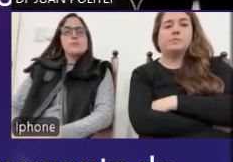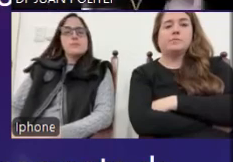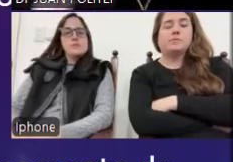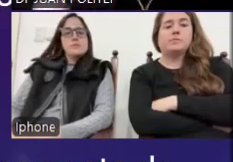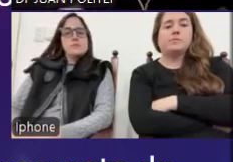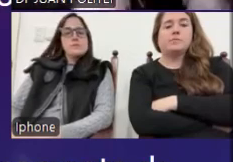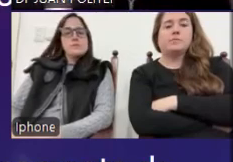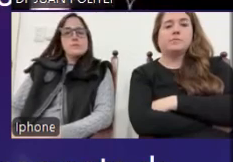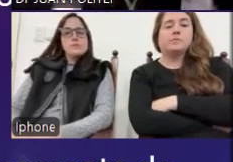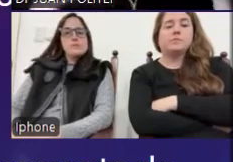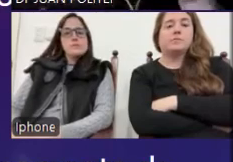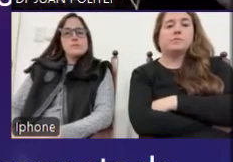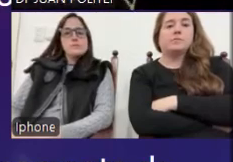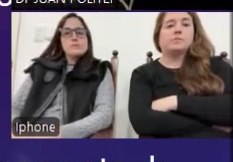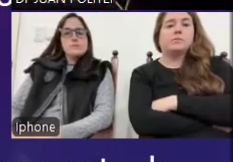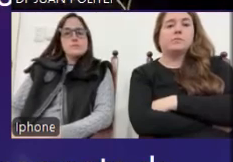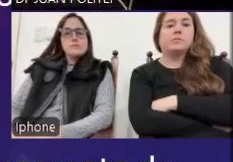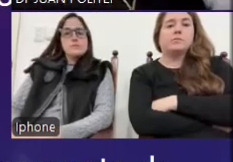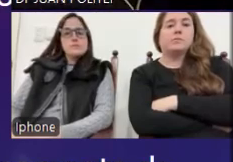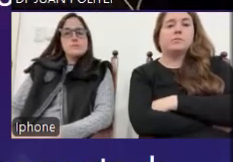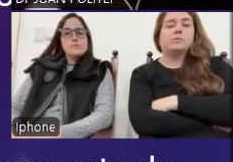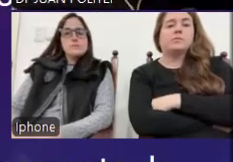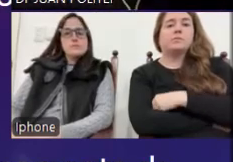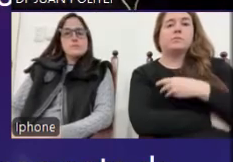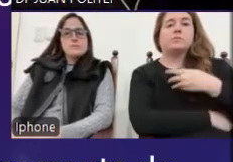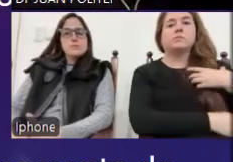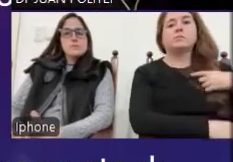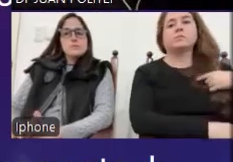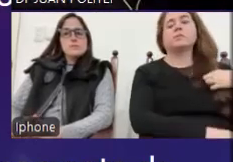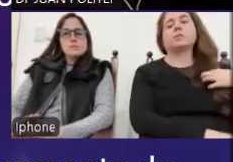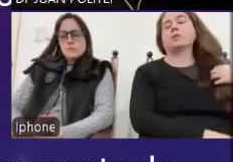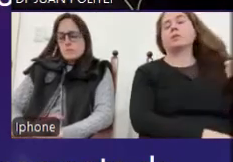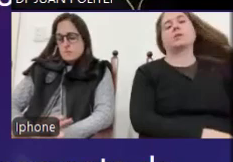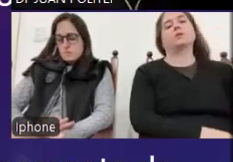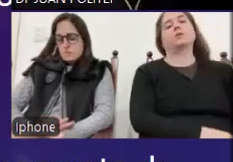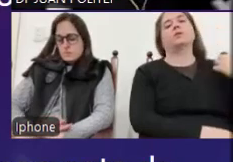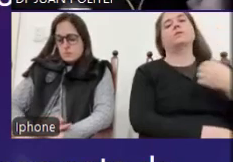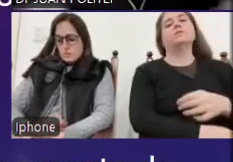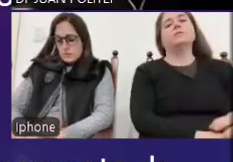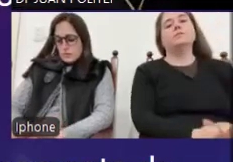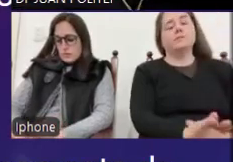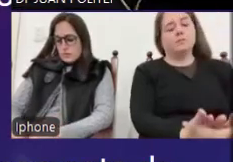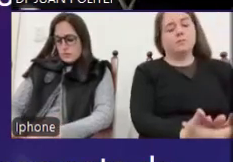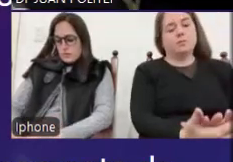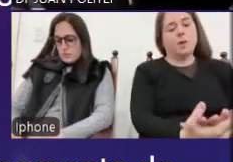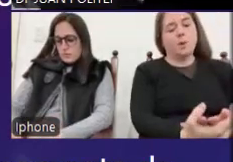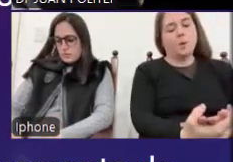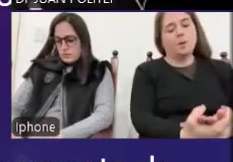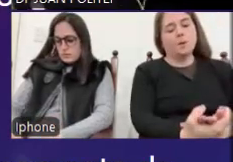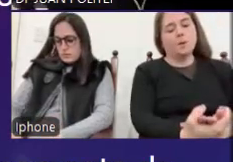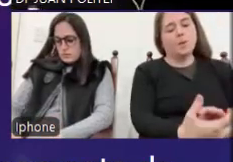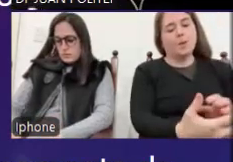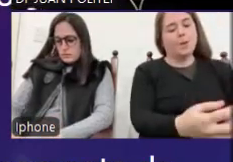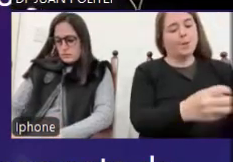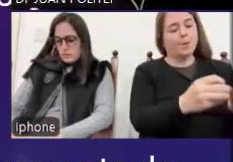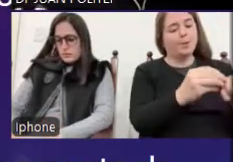Estadísticamente, menos del 0,5% del paciente puede tener una complicación. Nadie se muere por una biopsia de